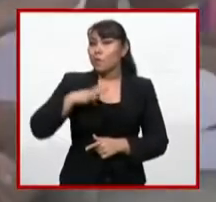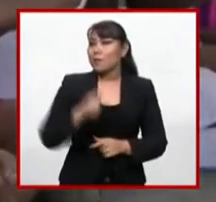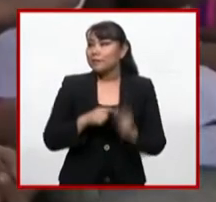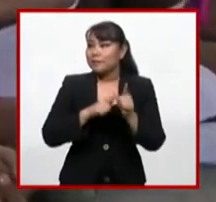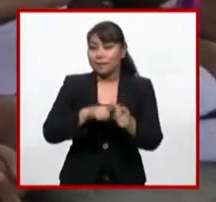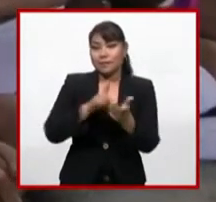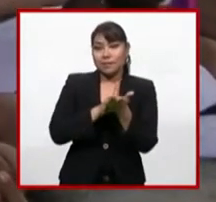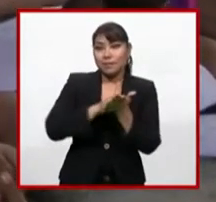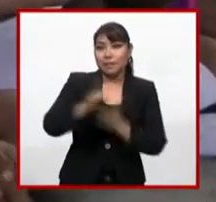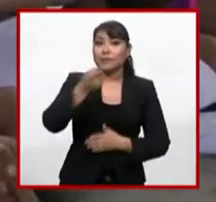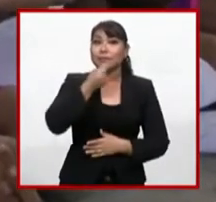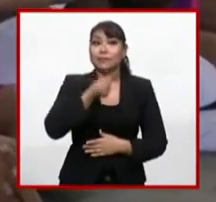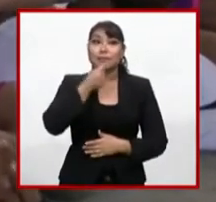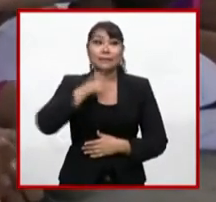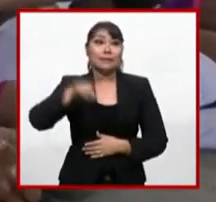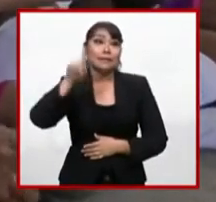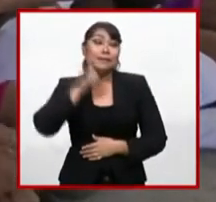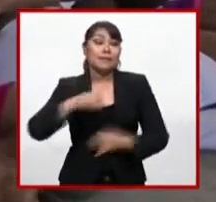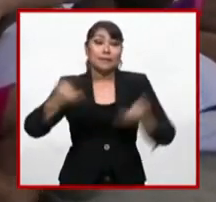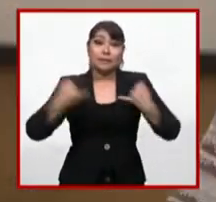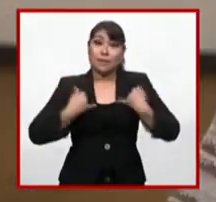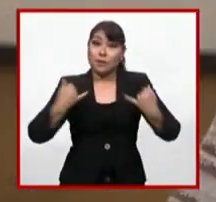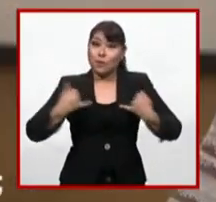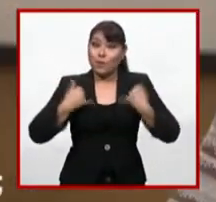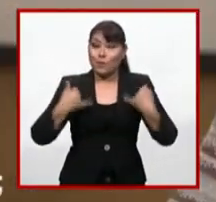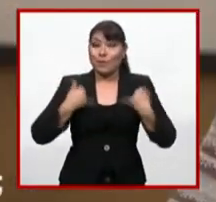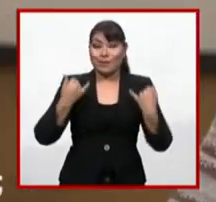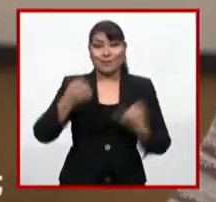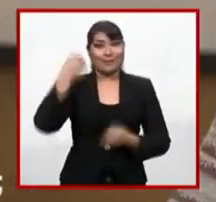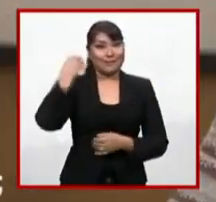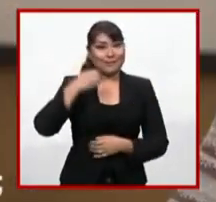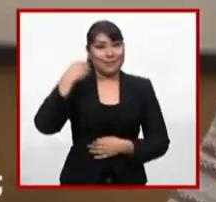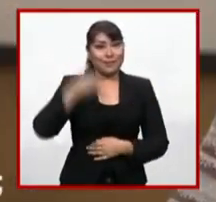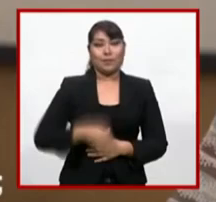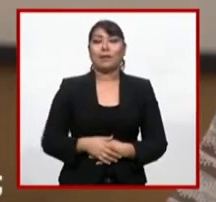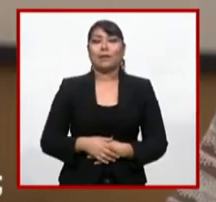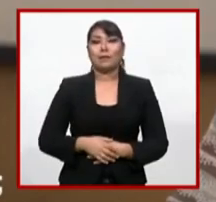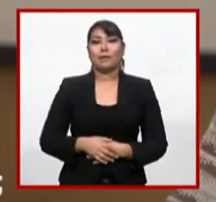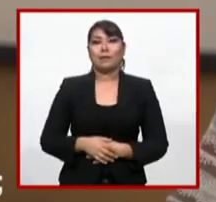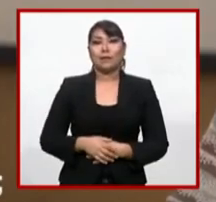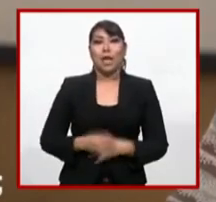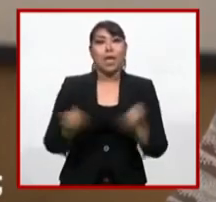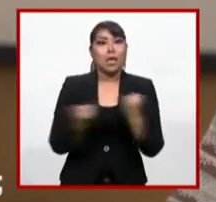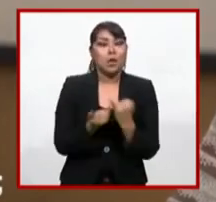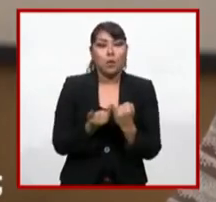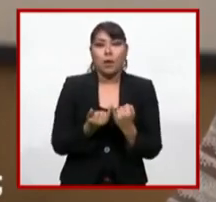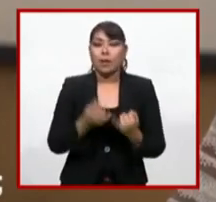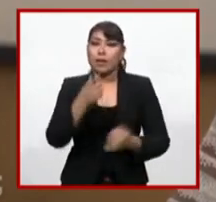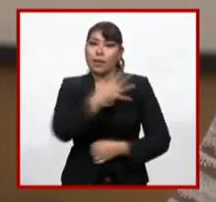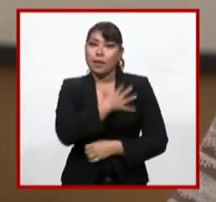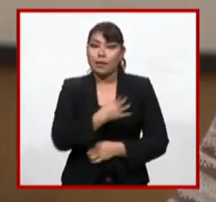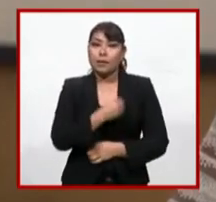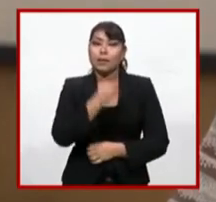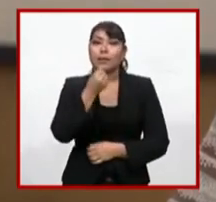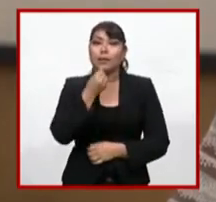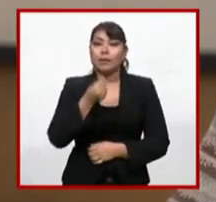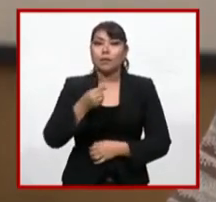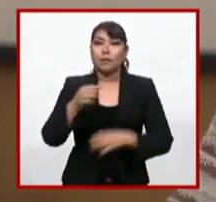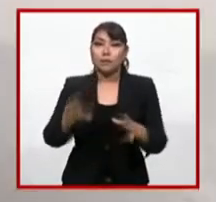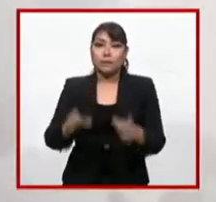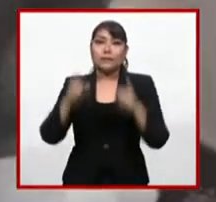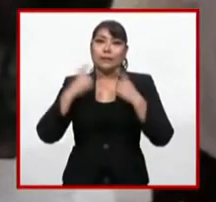los derechos de las niñas y niños y adolescentes de nuestro estado. Aumentamos el número de adopciones y reunificaciones familiares.